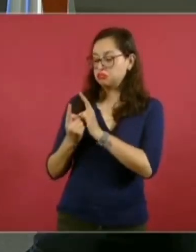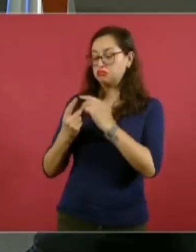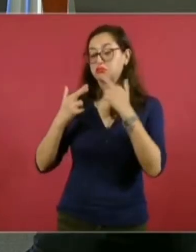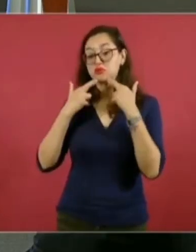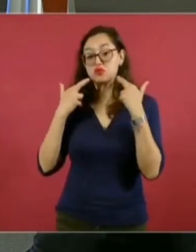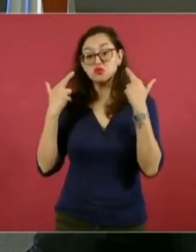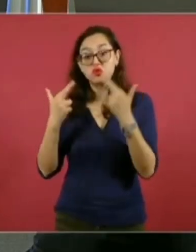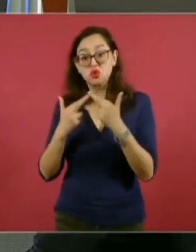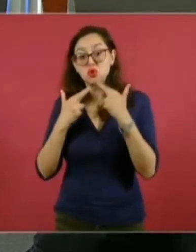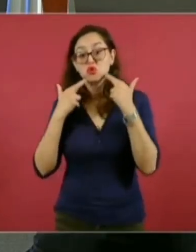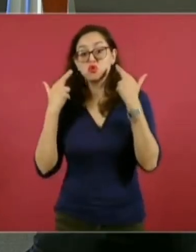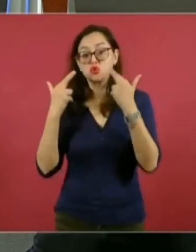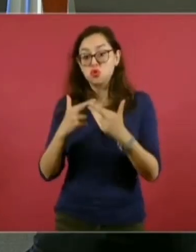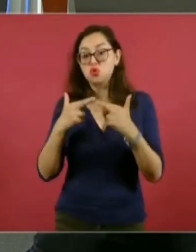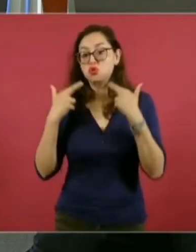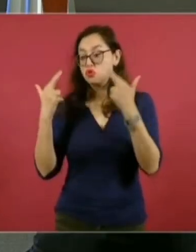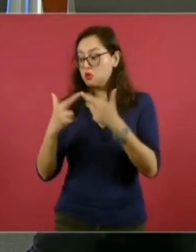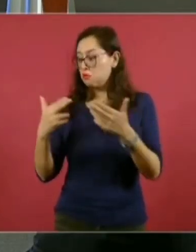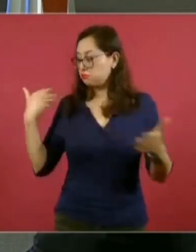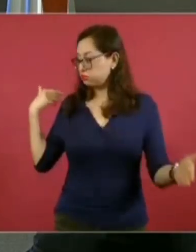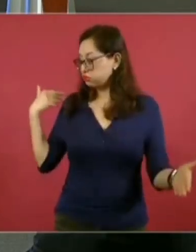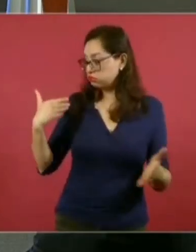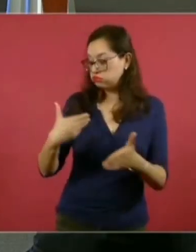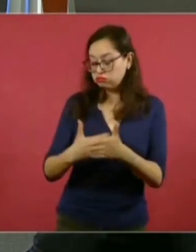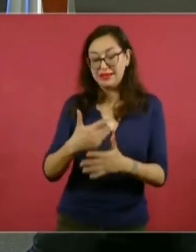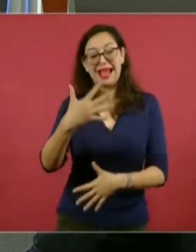meses durante esta investigación.